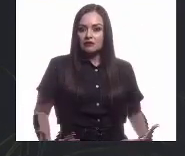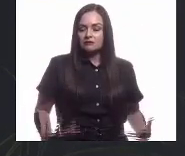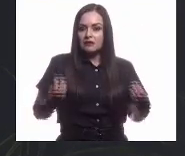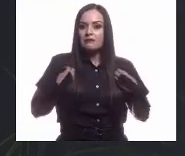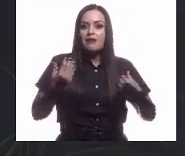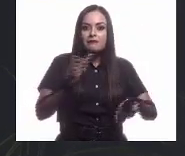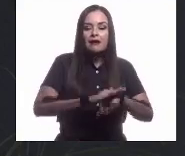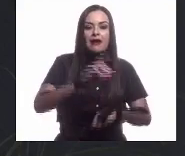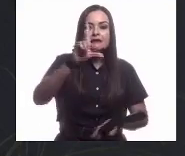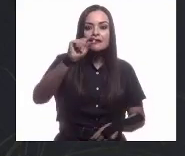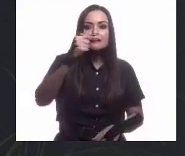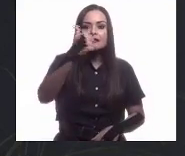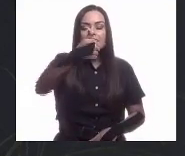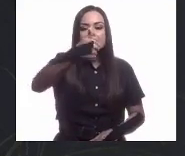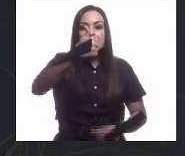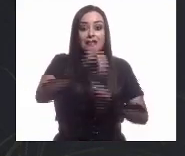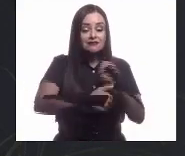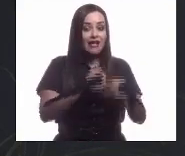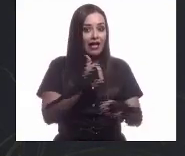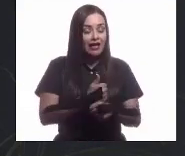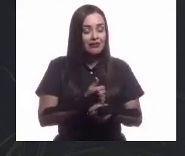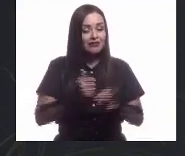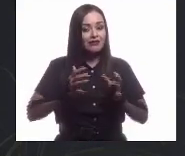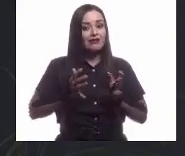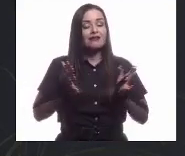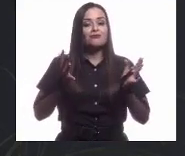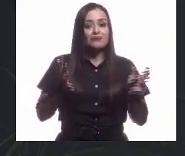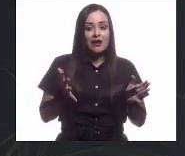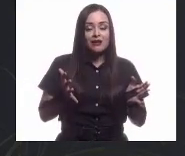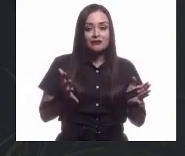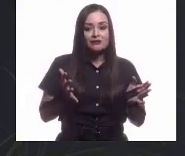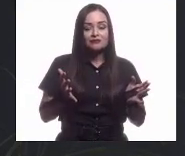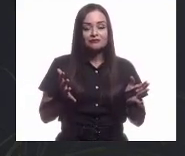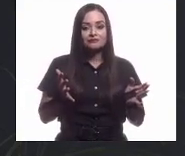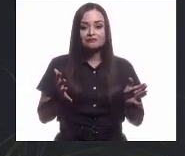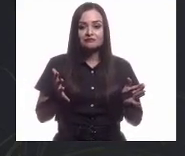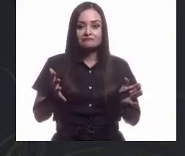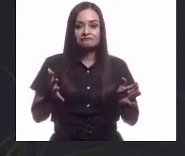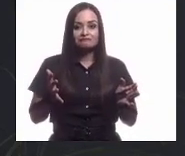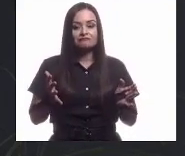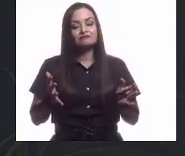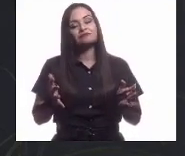años. Vivir aquí ofrece el más preciado regalo,